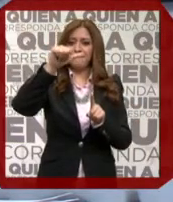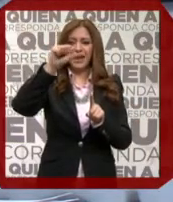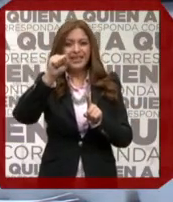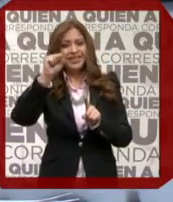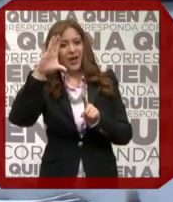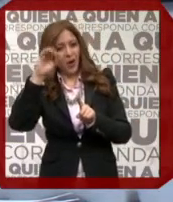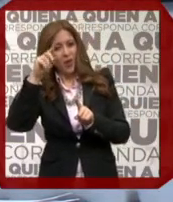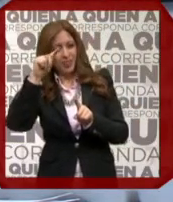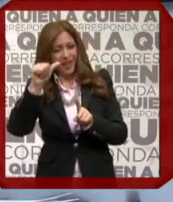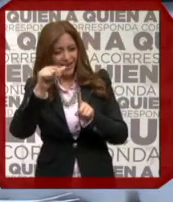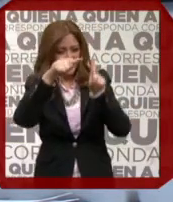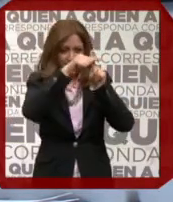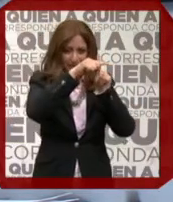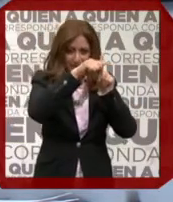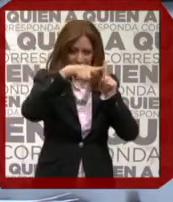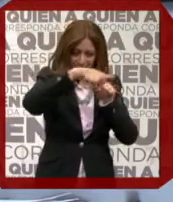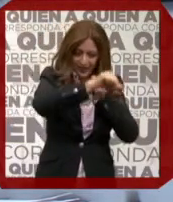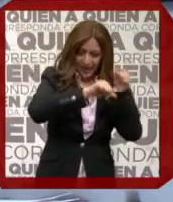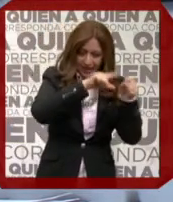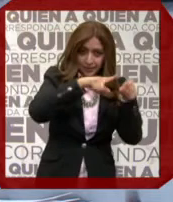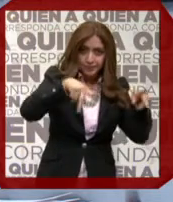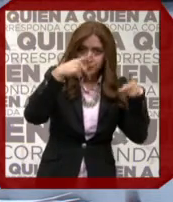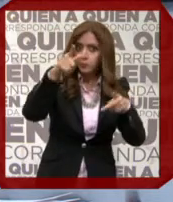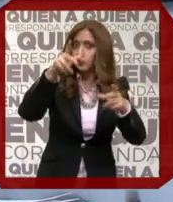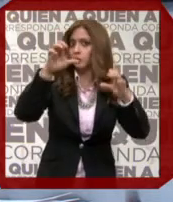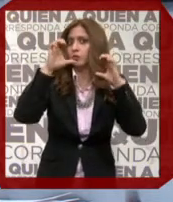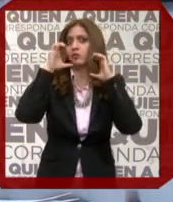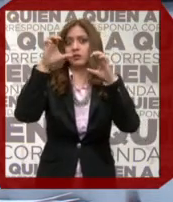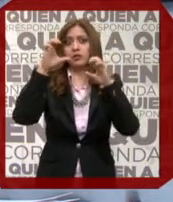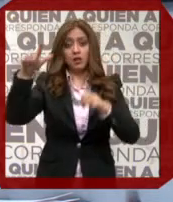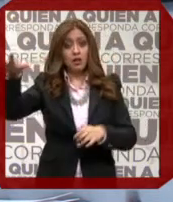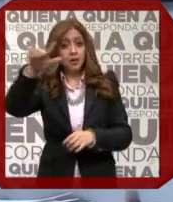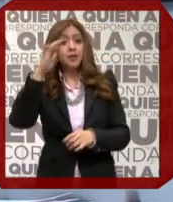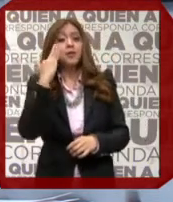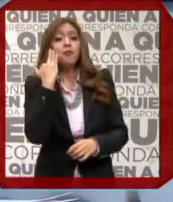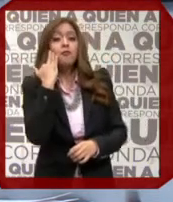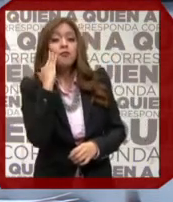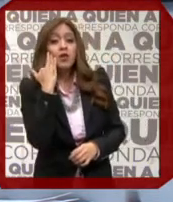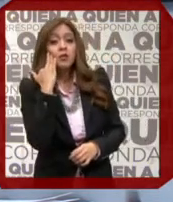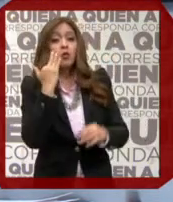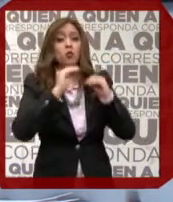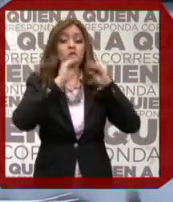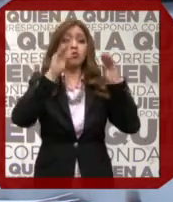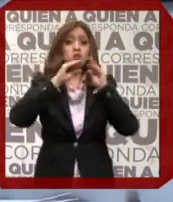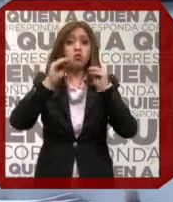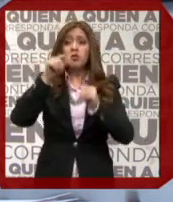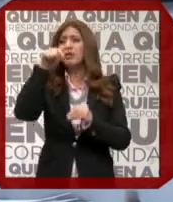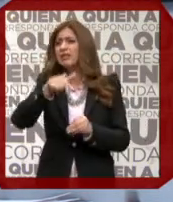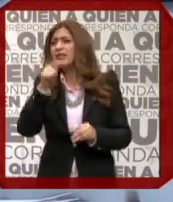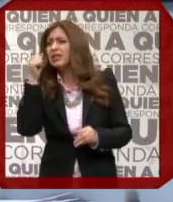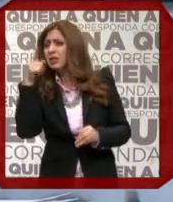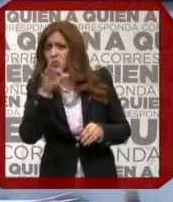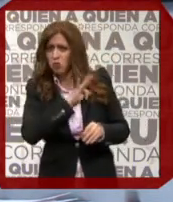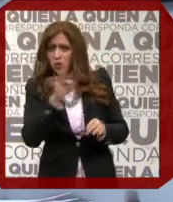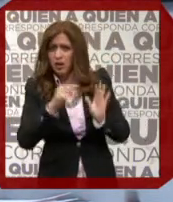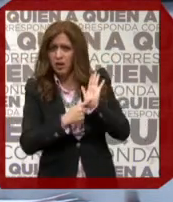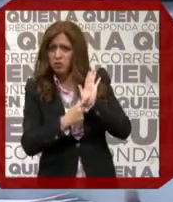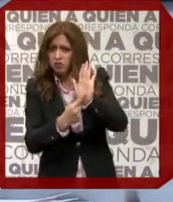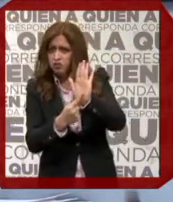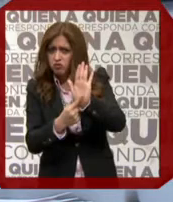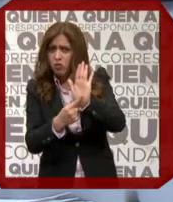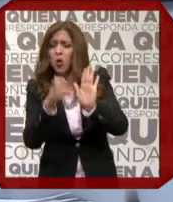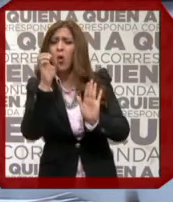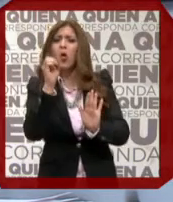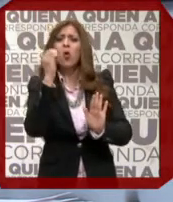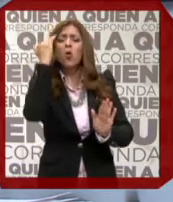a la a los franquiciatarios de mascota está corriendo en Facebook se puede subir eso rápido tiene mucha complejidad o eso trata de